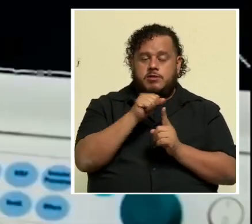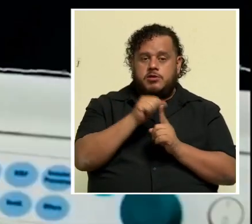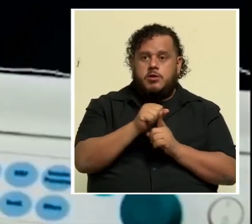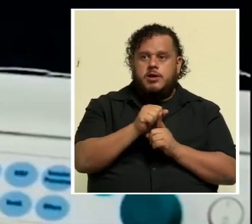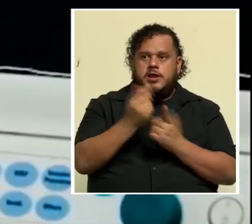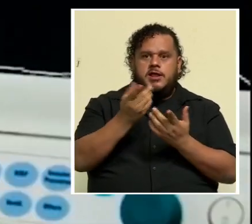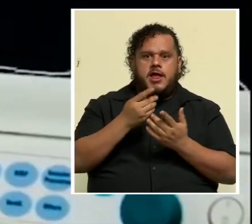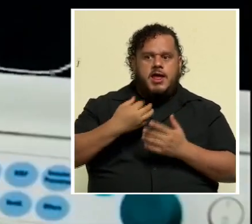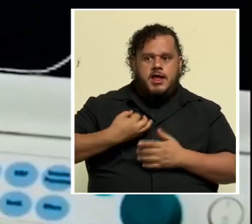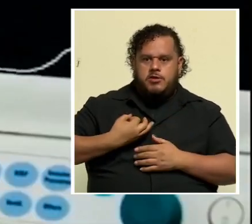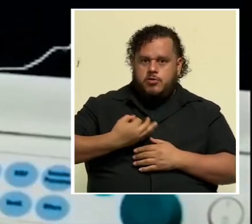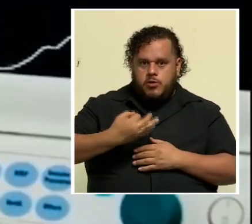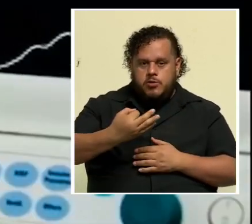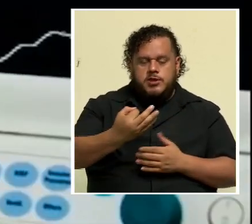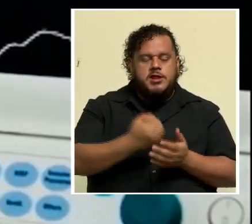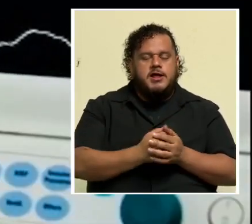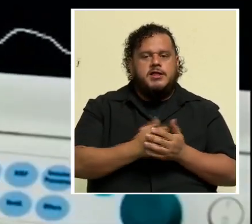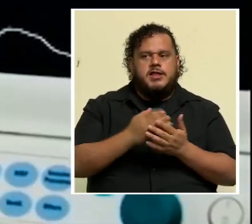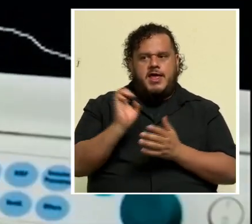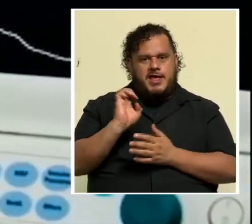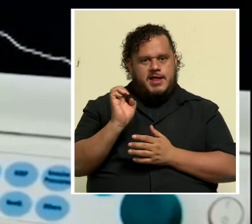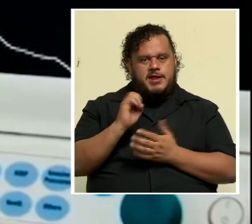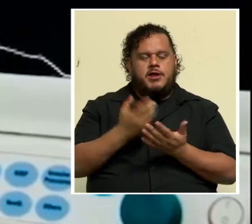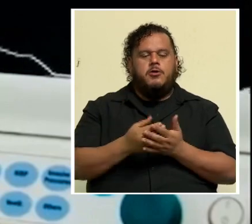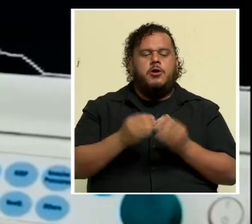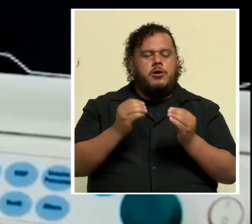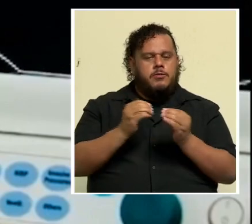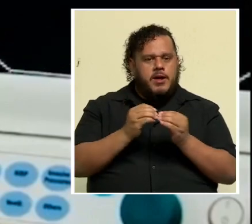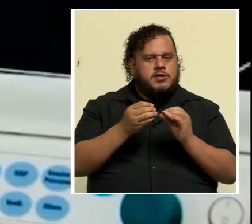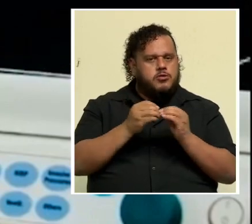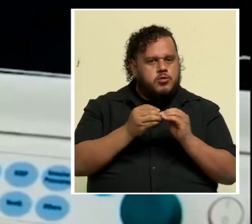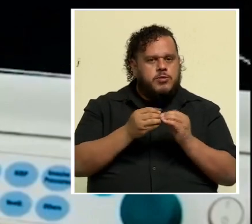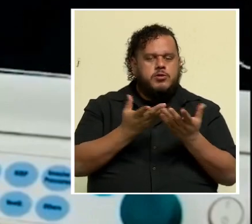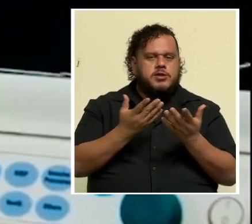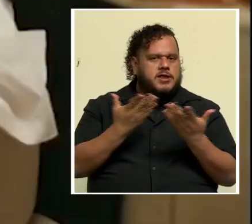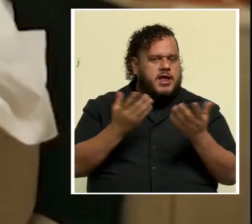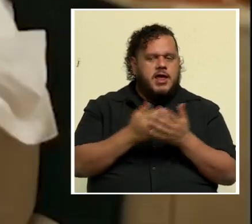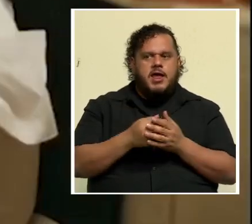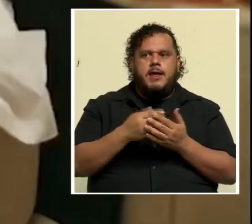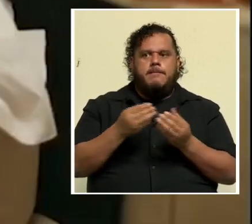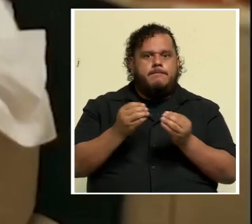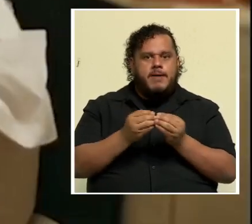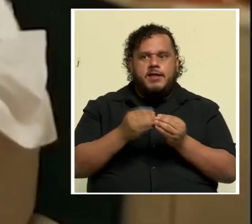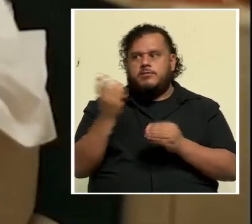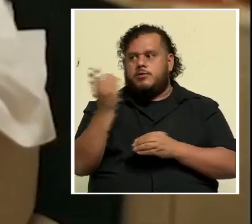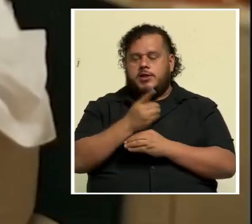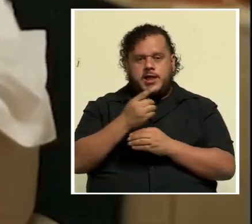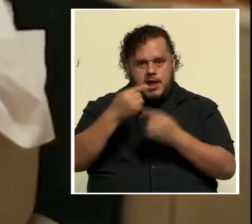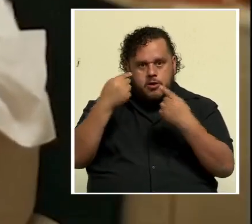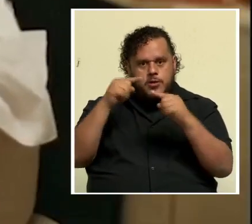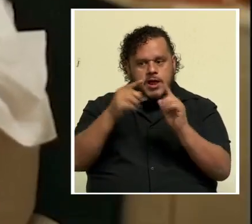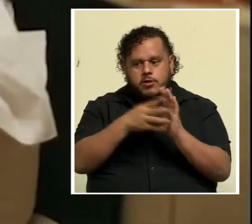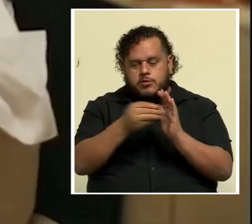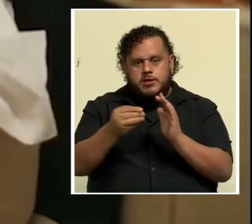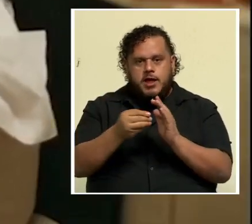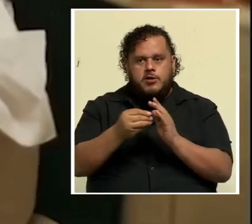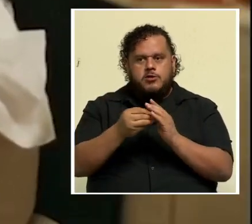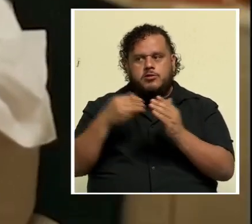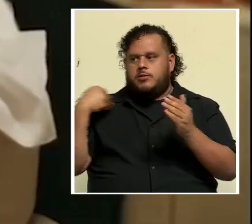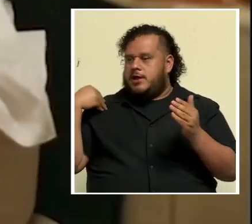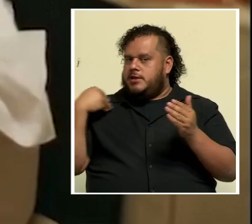del mes de enero, duplicando los niveles más altos de casos nuevos por día alcanzados durante toda la pandemia.